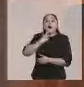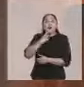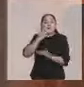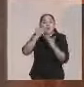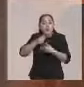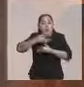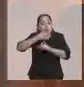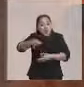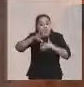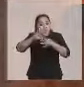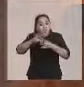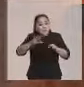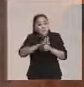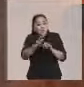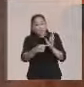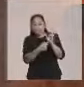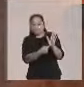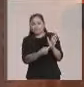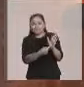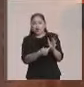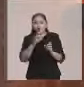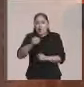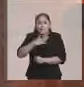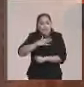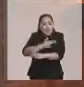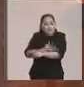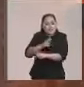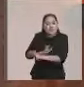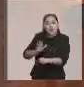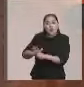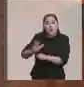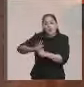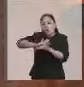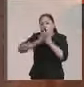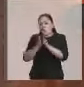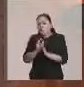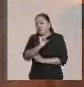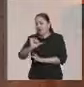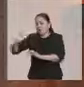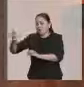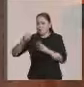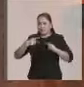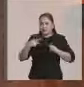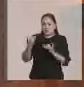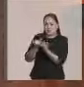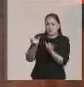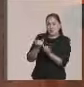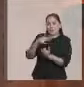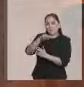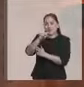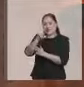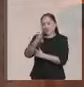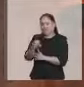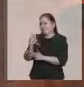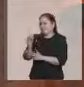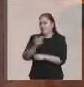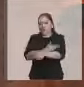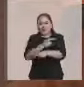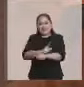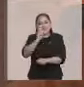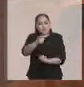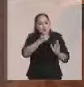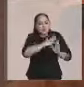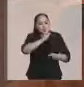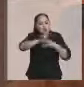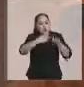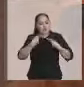ni utilizo mi honestidad para tapar la corrupción de otros, como lo es Mid. La transparencia debe ser un compromiso de todos los políticos en